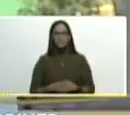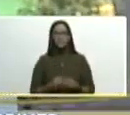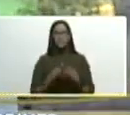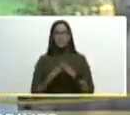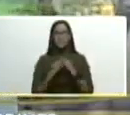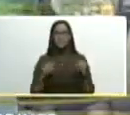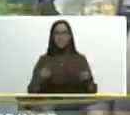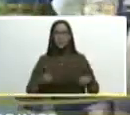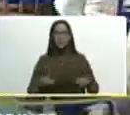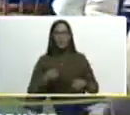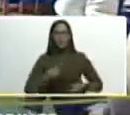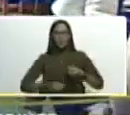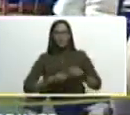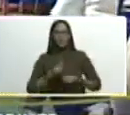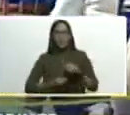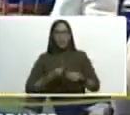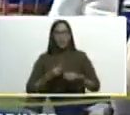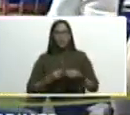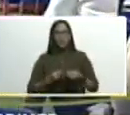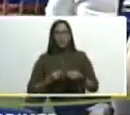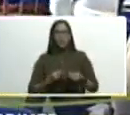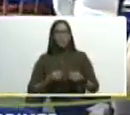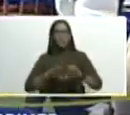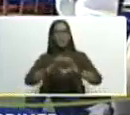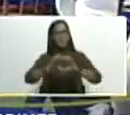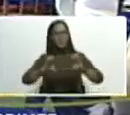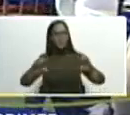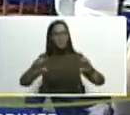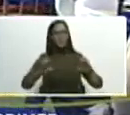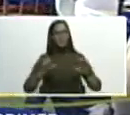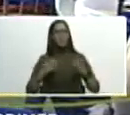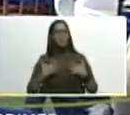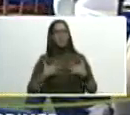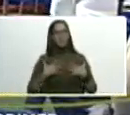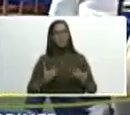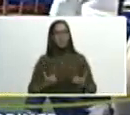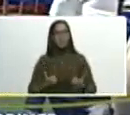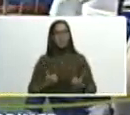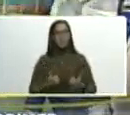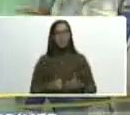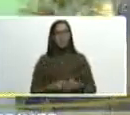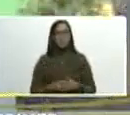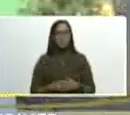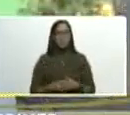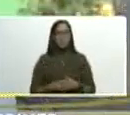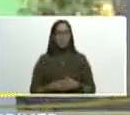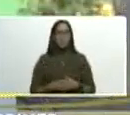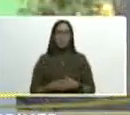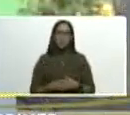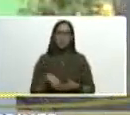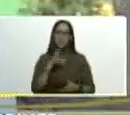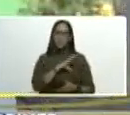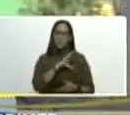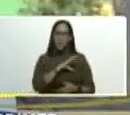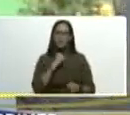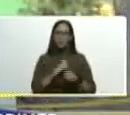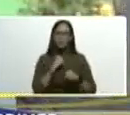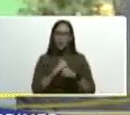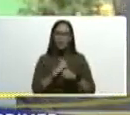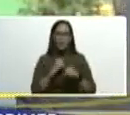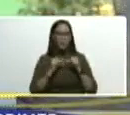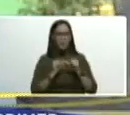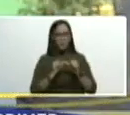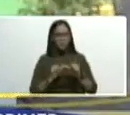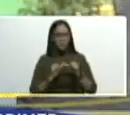el esfuerzo que hacen, por la educación, por la salud, los comandos de trabajo